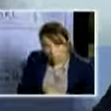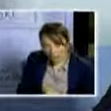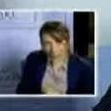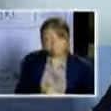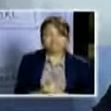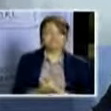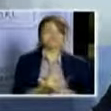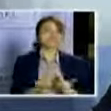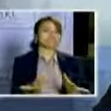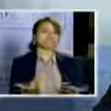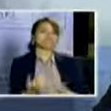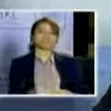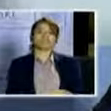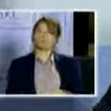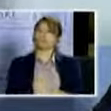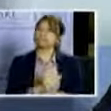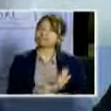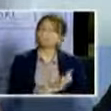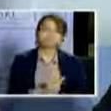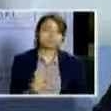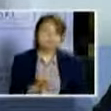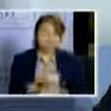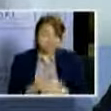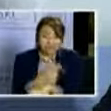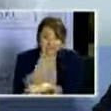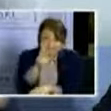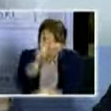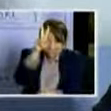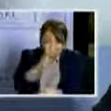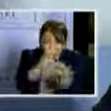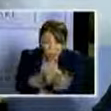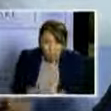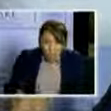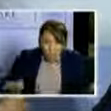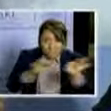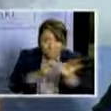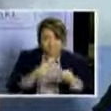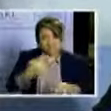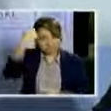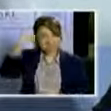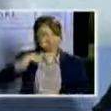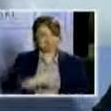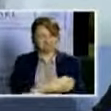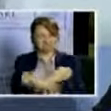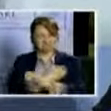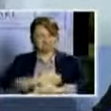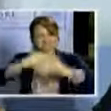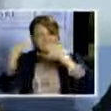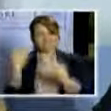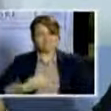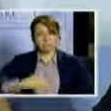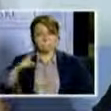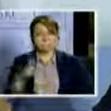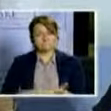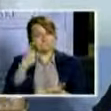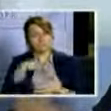es absolutamente necesario para poder combatir a todos estos delitos y a